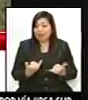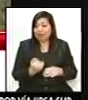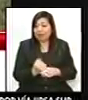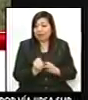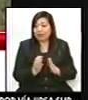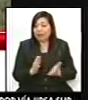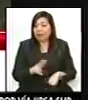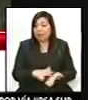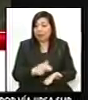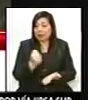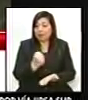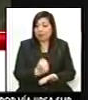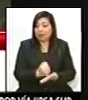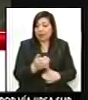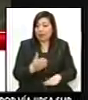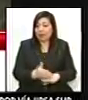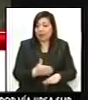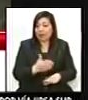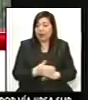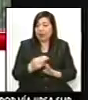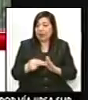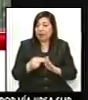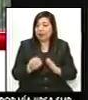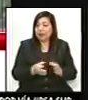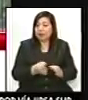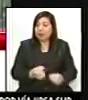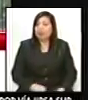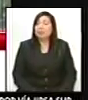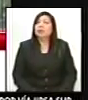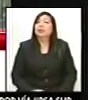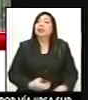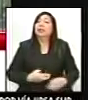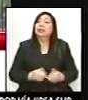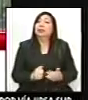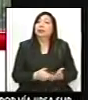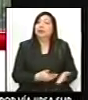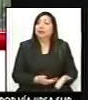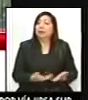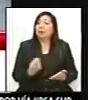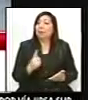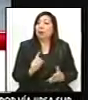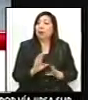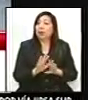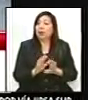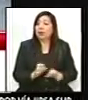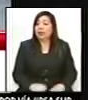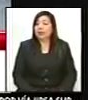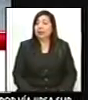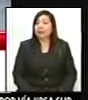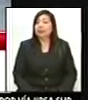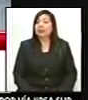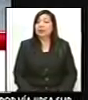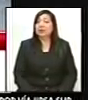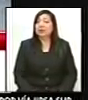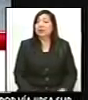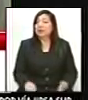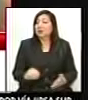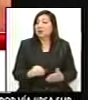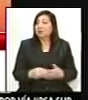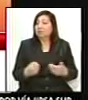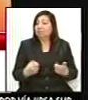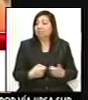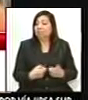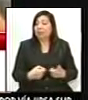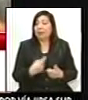formalmente aprobados que desarrollen a mayor nivel de detalle el procedimiento llevado a cabo por los evaluadores de la Dirección de Concesiones